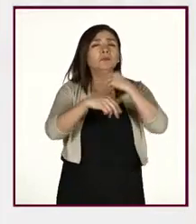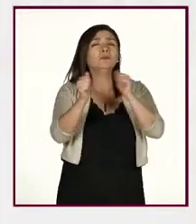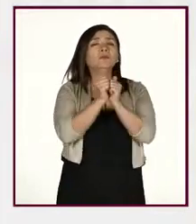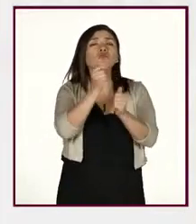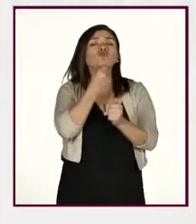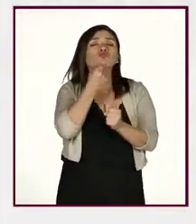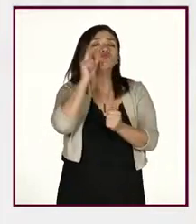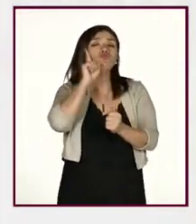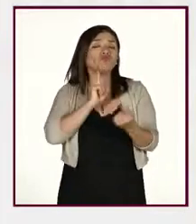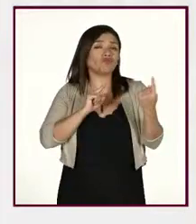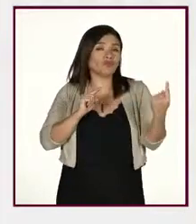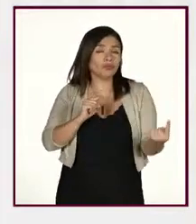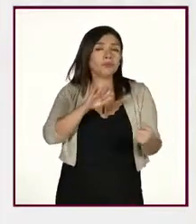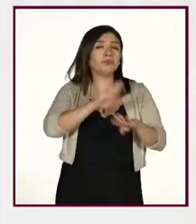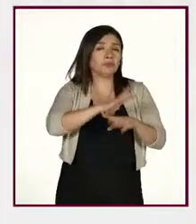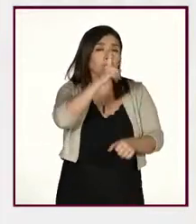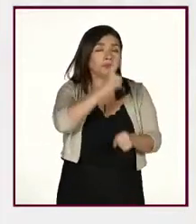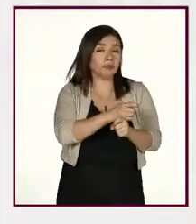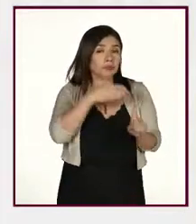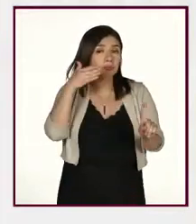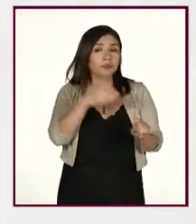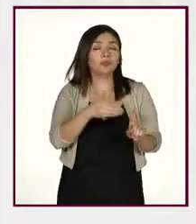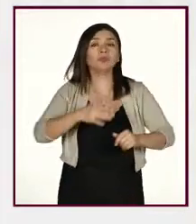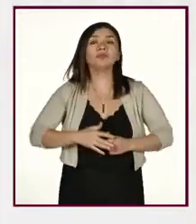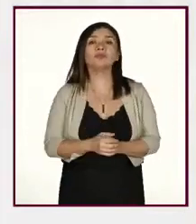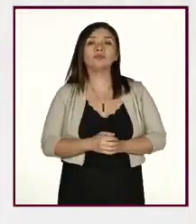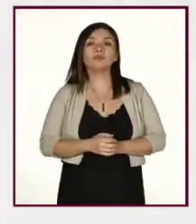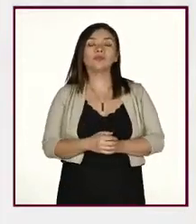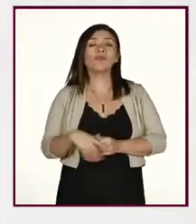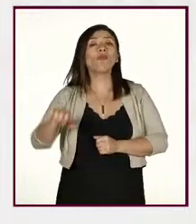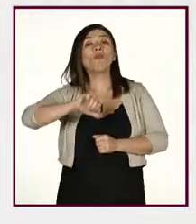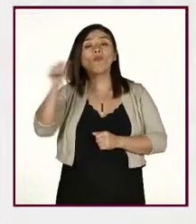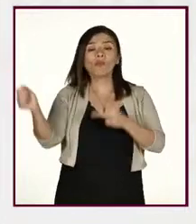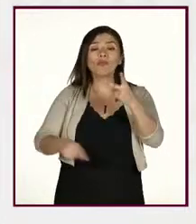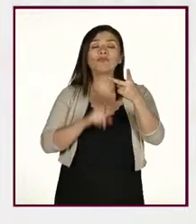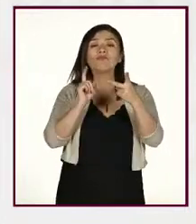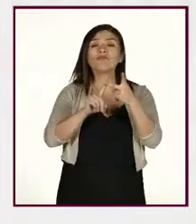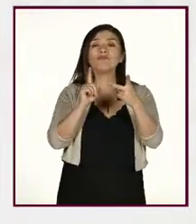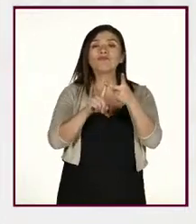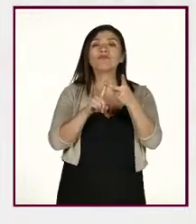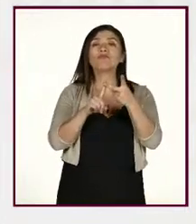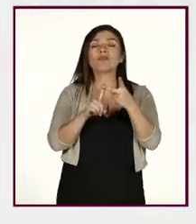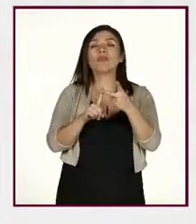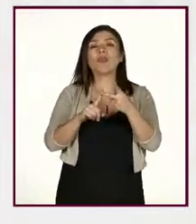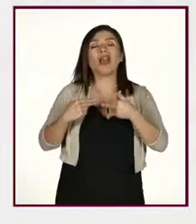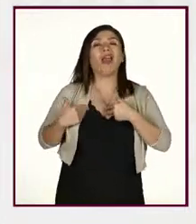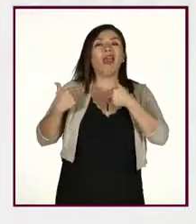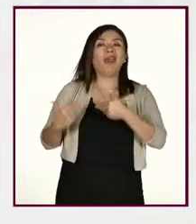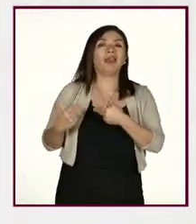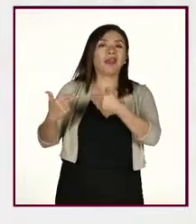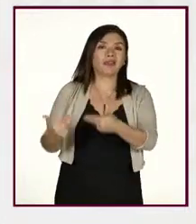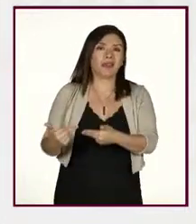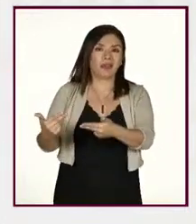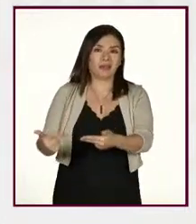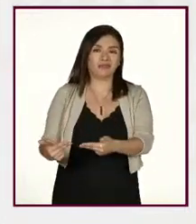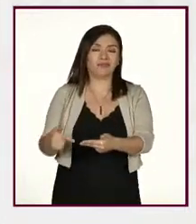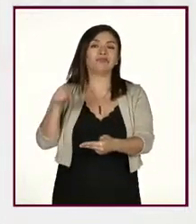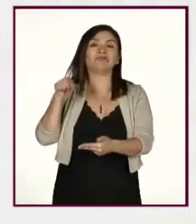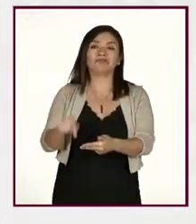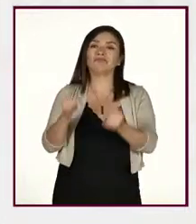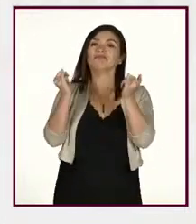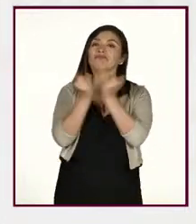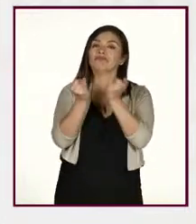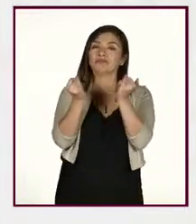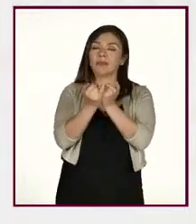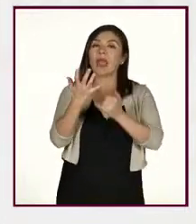niñas, en las mujeres, en el sexo femenino. Y dentro de otros factores de riesgo, pues está la genética. Dentro de la genética